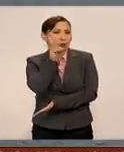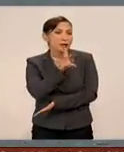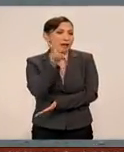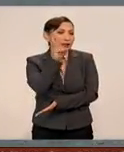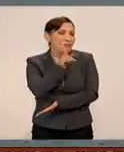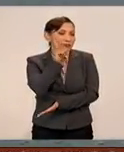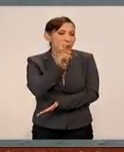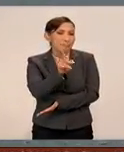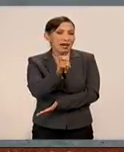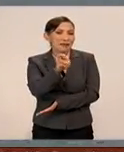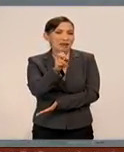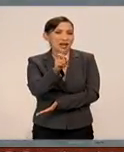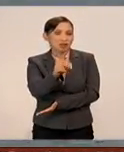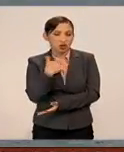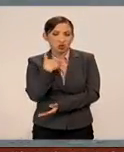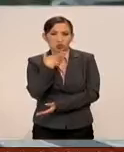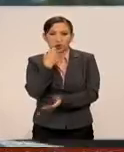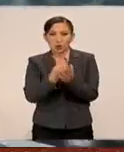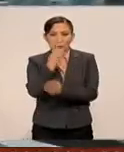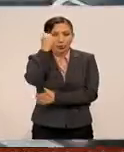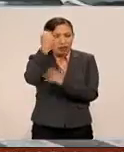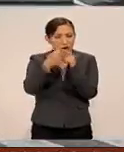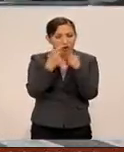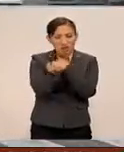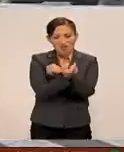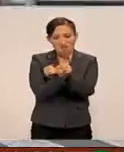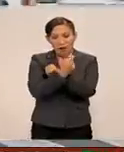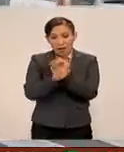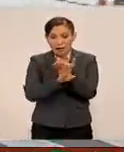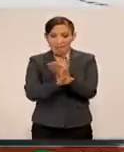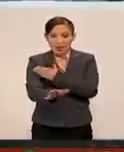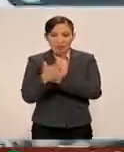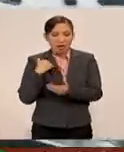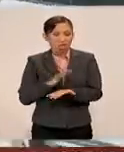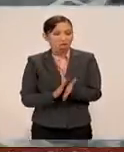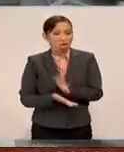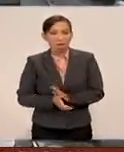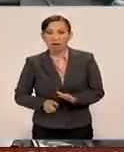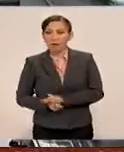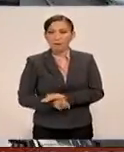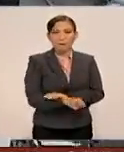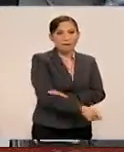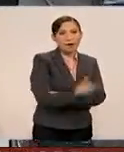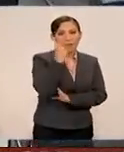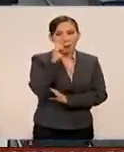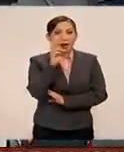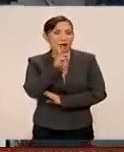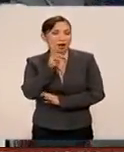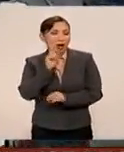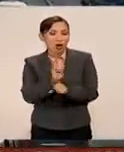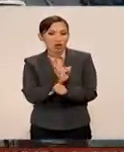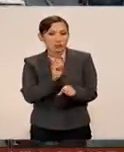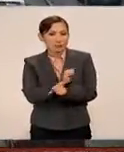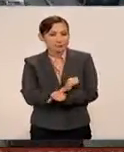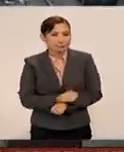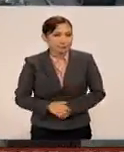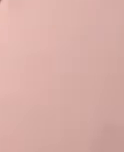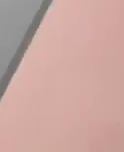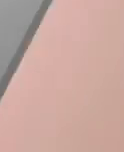verificación y el uso de nuevas tecnologías que eviten, sobre todo, la corrupción en la verificación de los